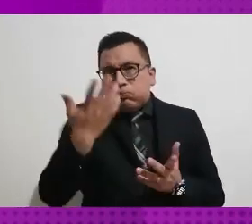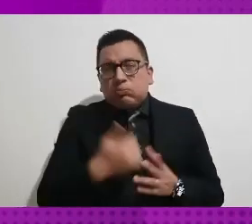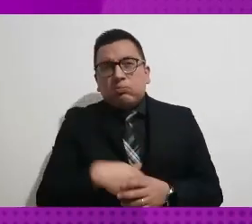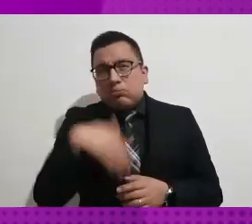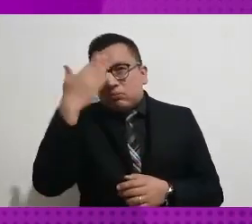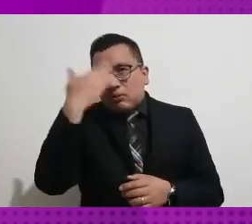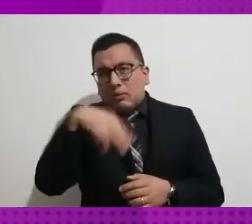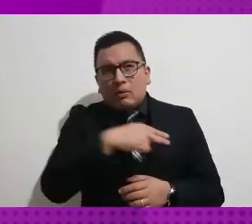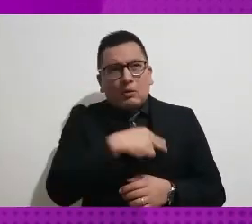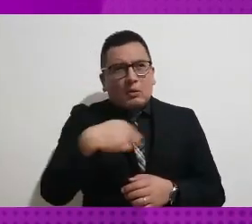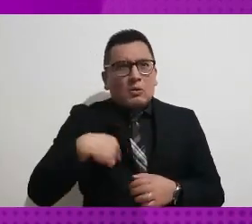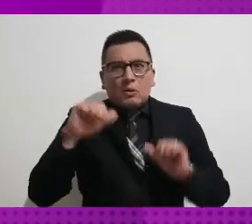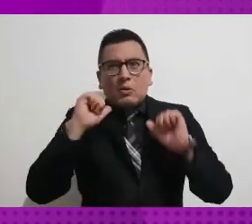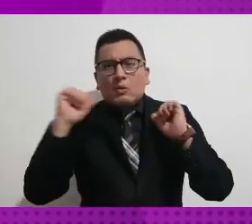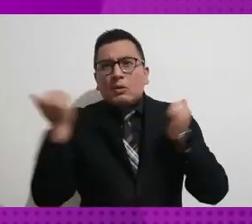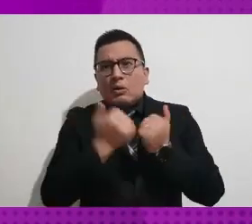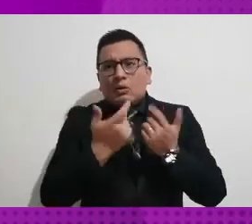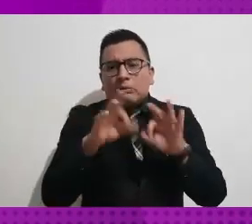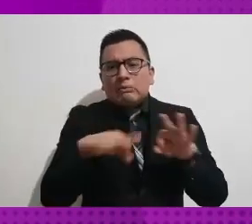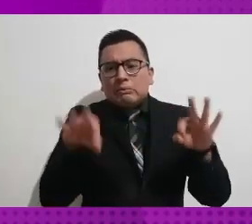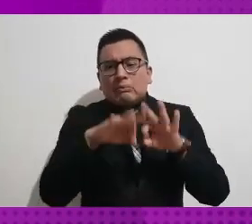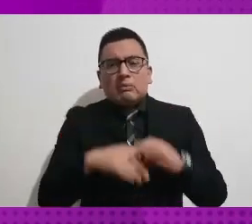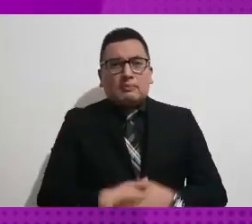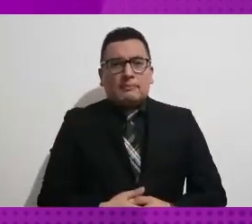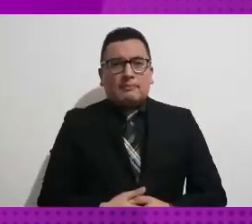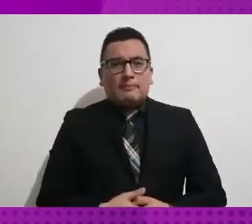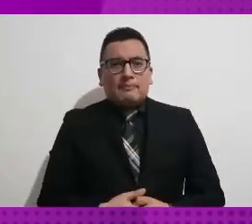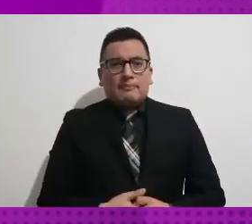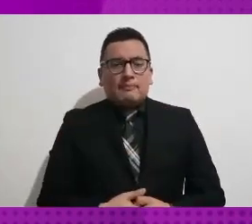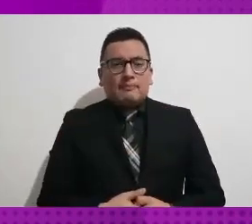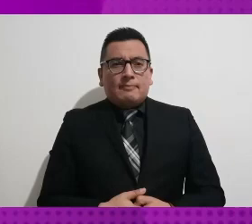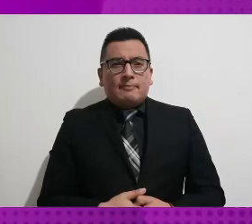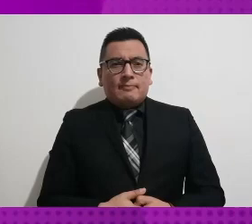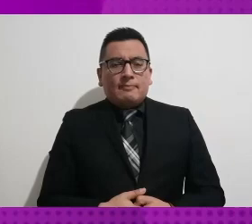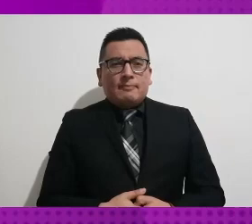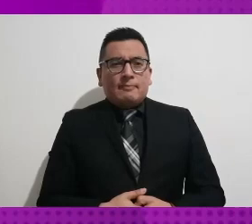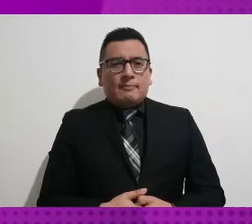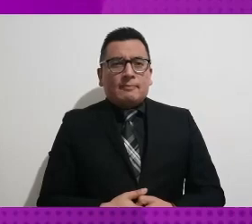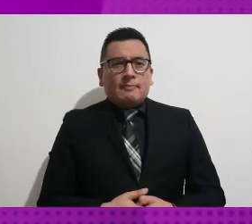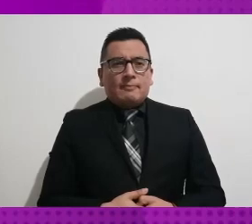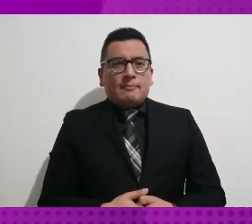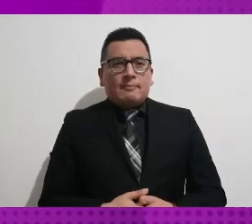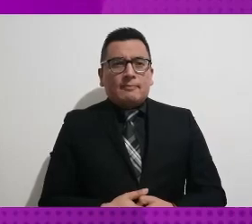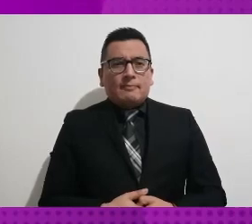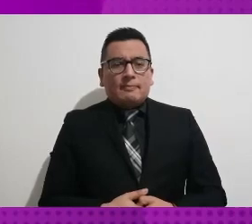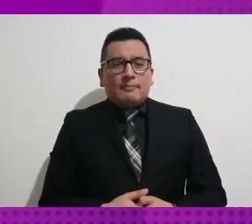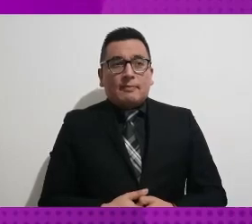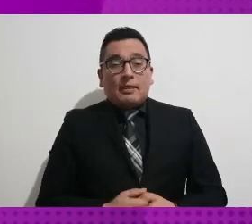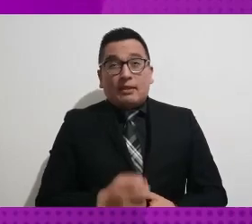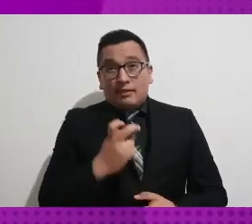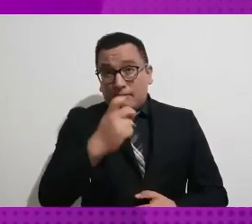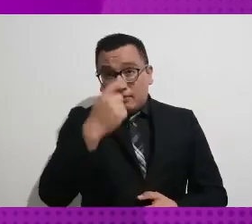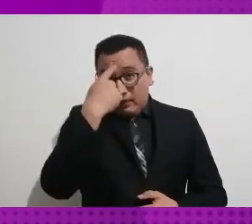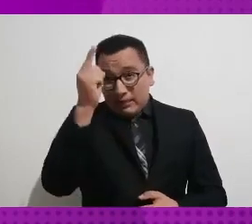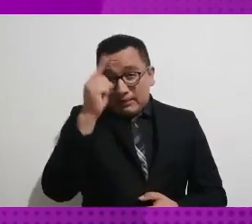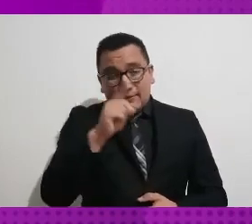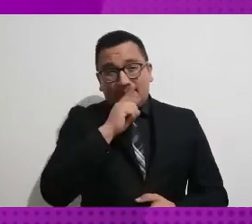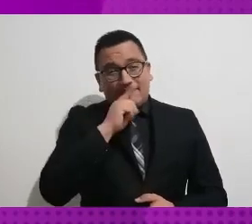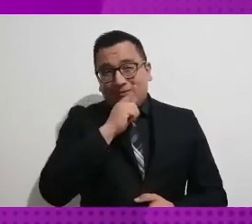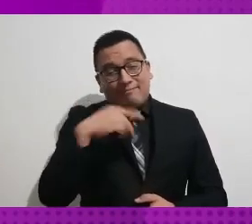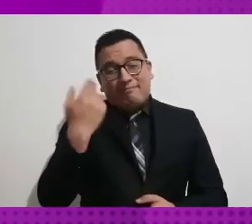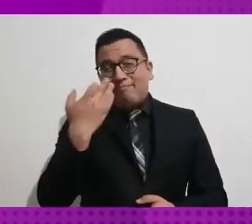distinguir a las organizaciones, cada una en su quehacer, ¿verdad? Y esto nos lleva mucho tiempo para que llegue